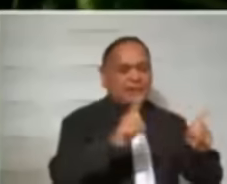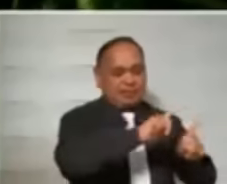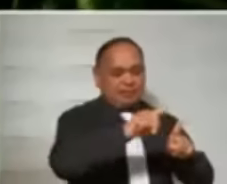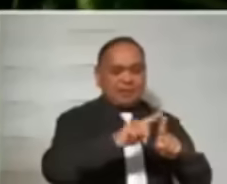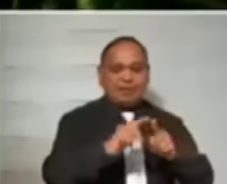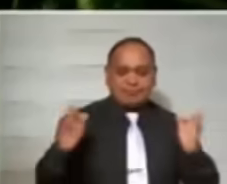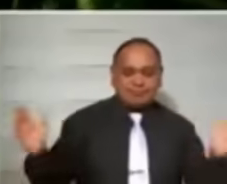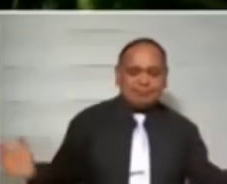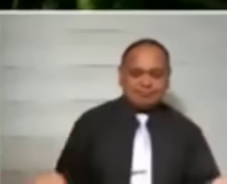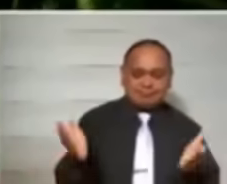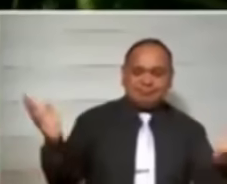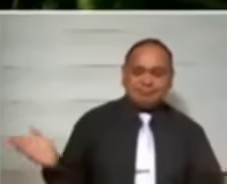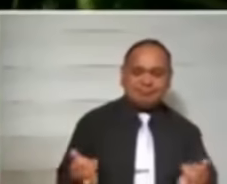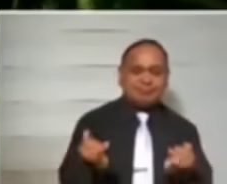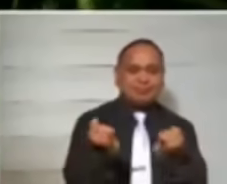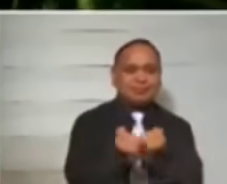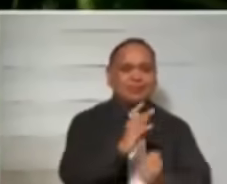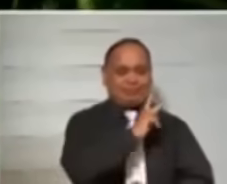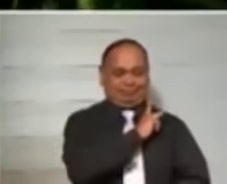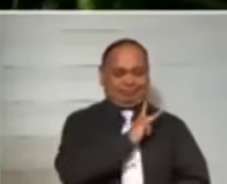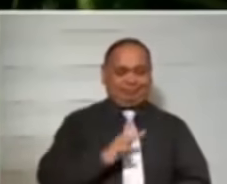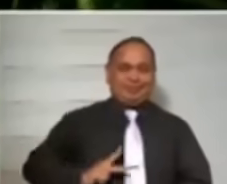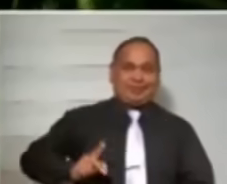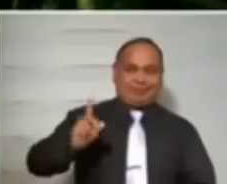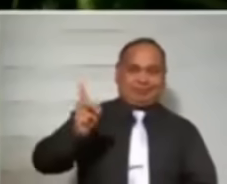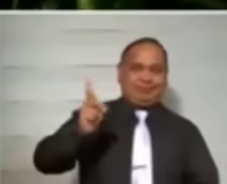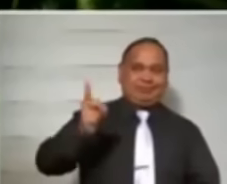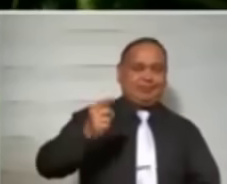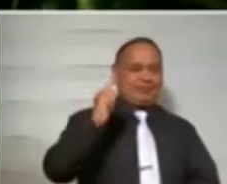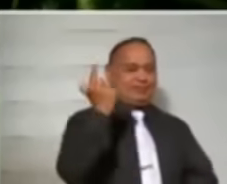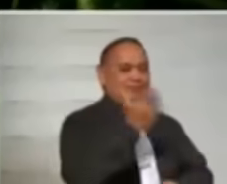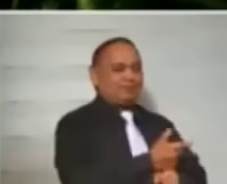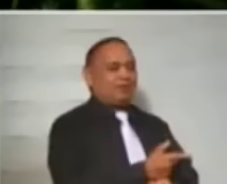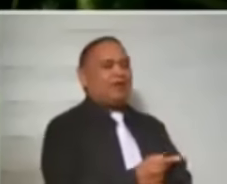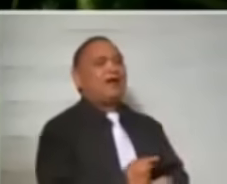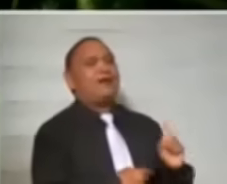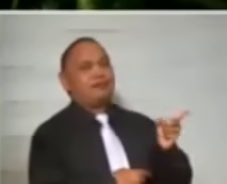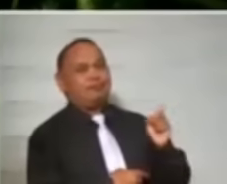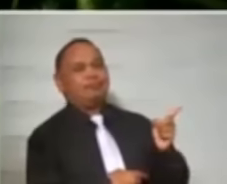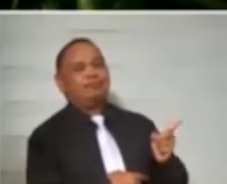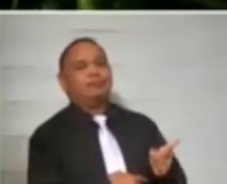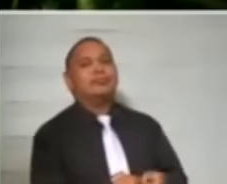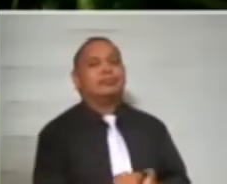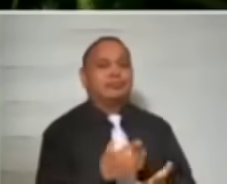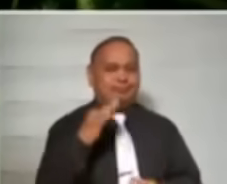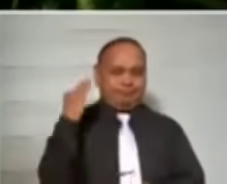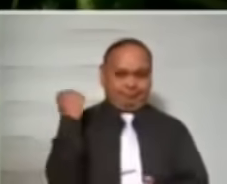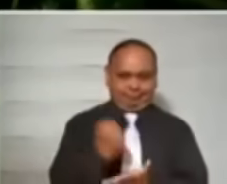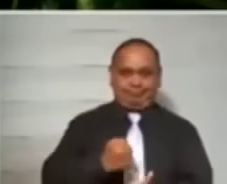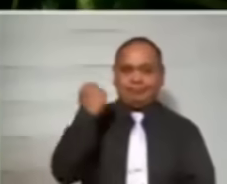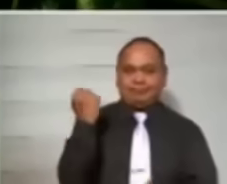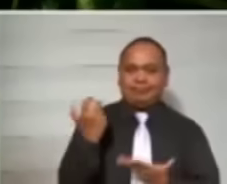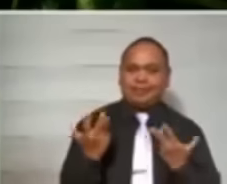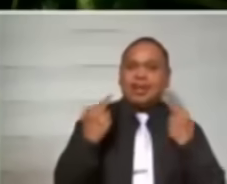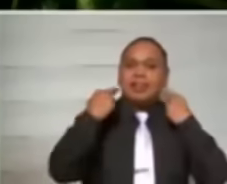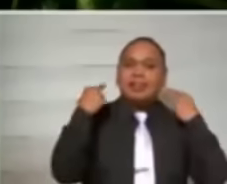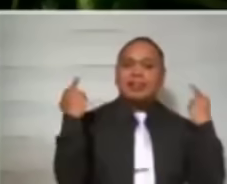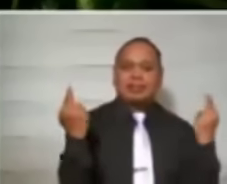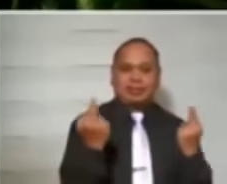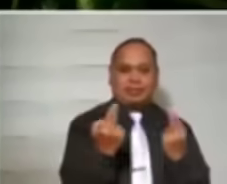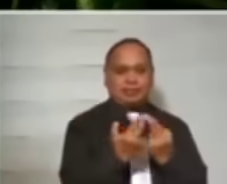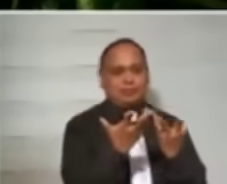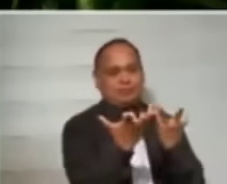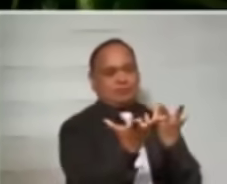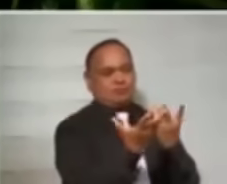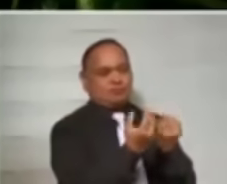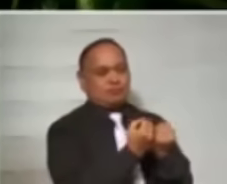evidente. Además, el presidente ya lo había dicho. Había dicho que él ya sabía quién iba a ser y se confirmó, ¿no? Que ya sabía que se había reunido